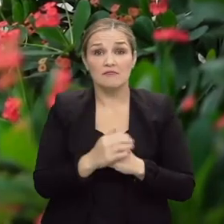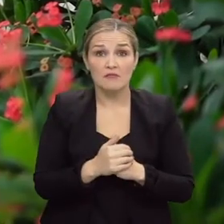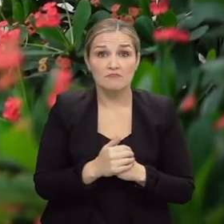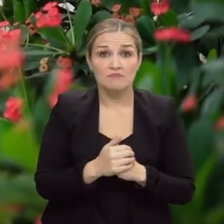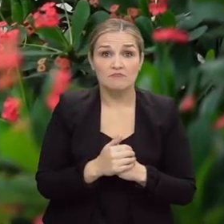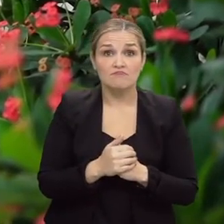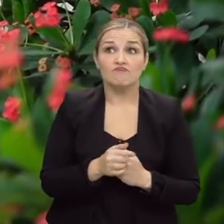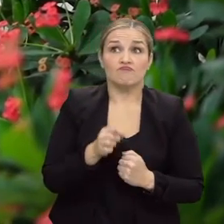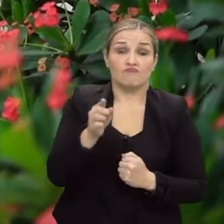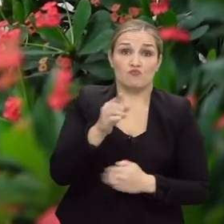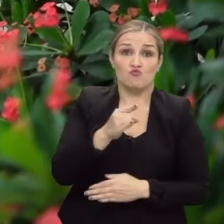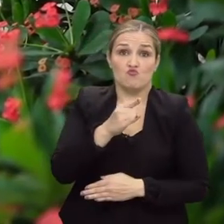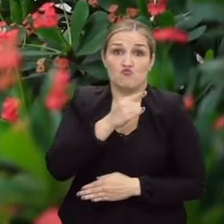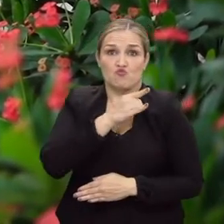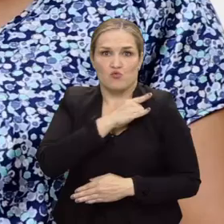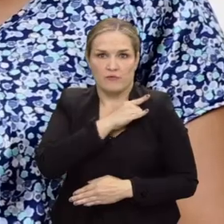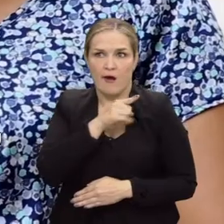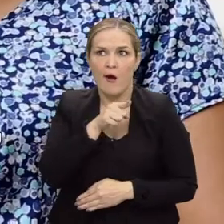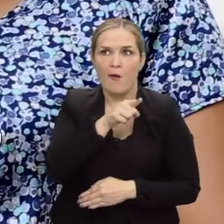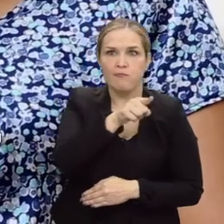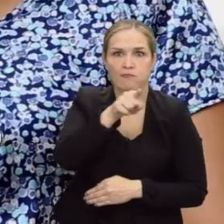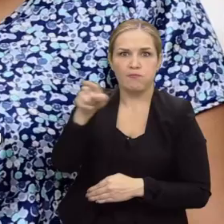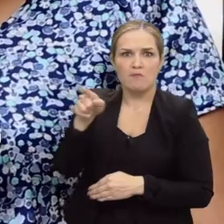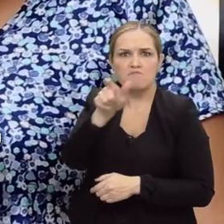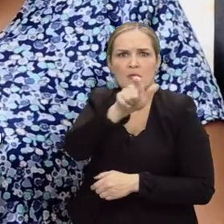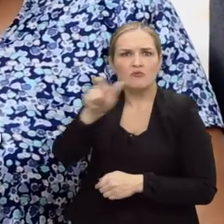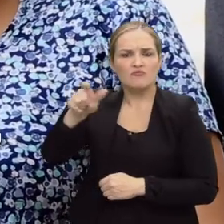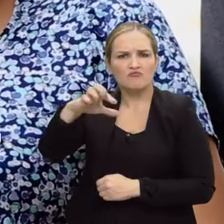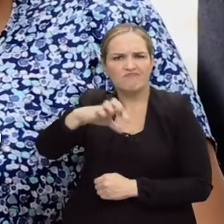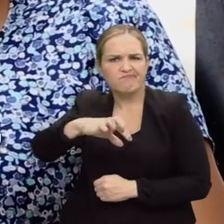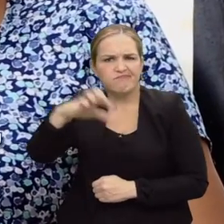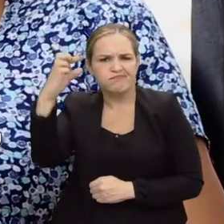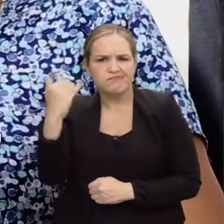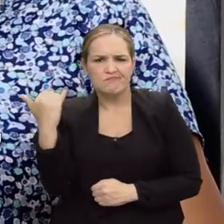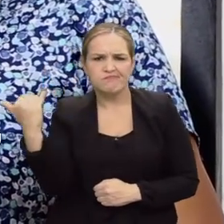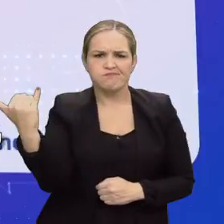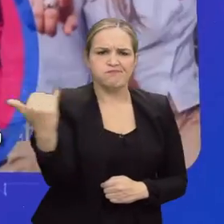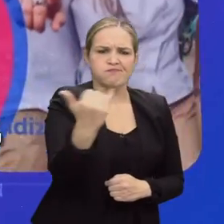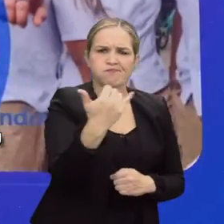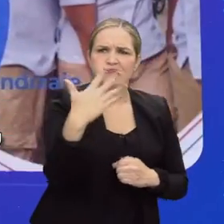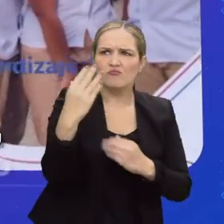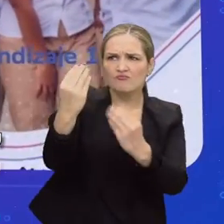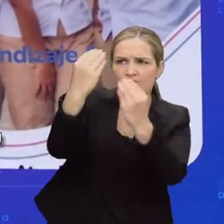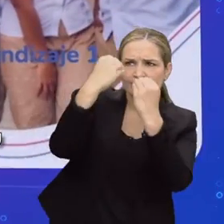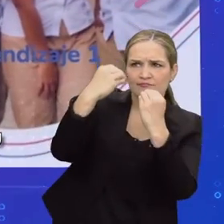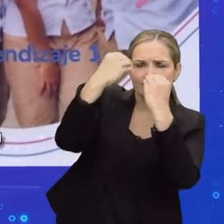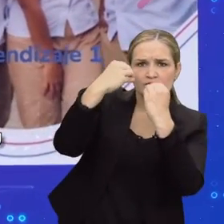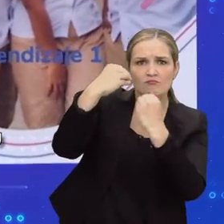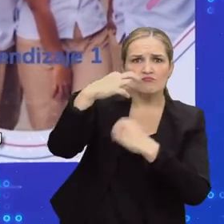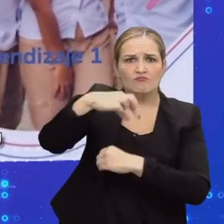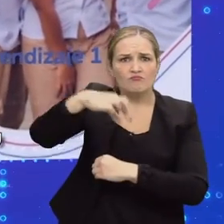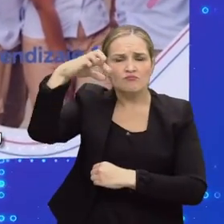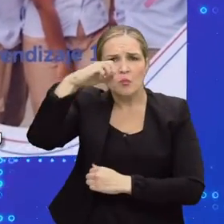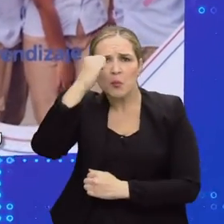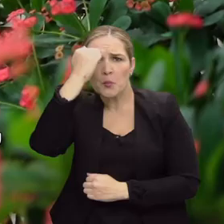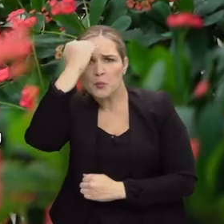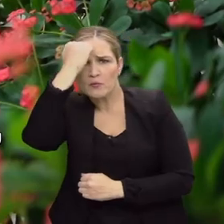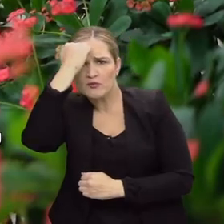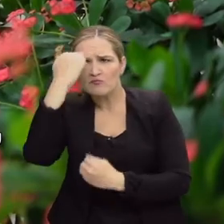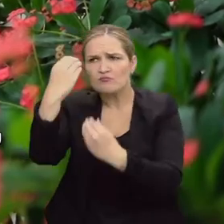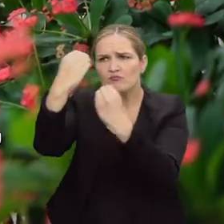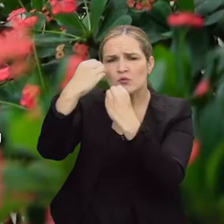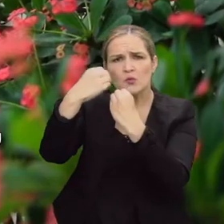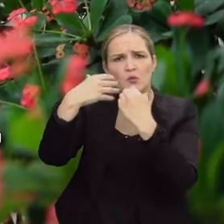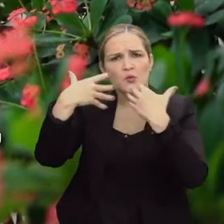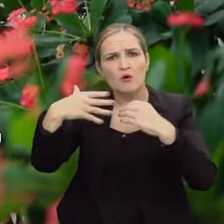excelentes universidades. Tienen un gran personal, excelentes docentes.